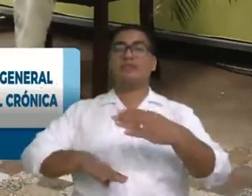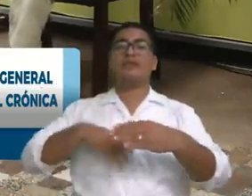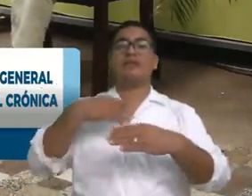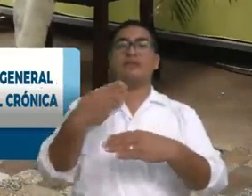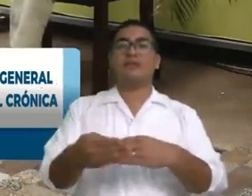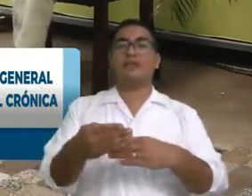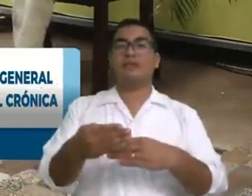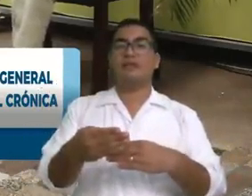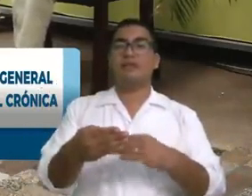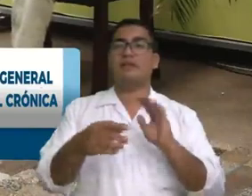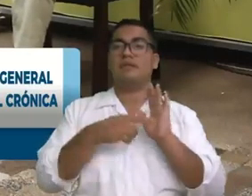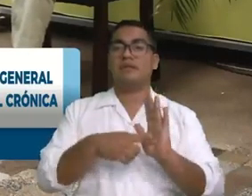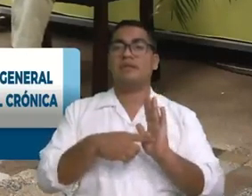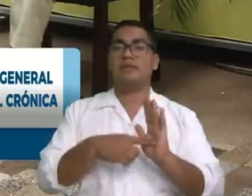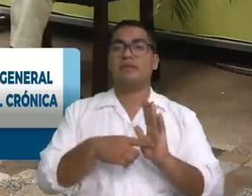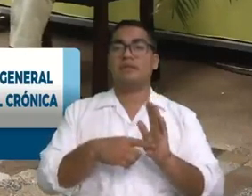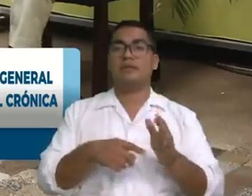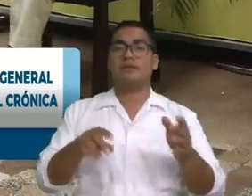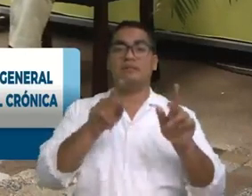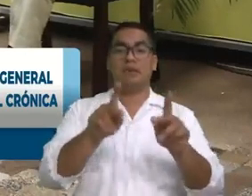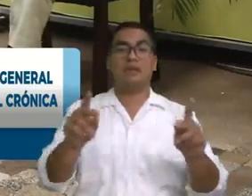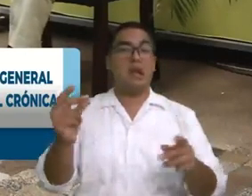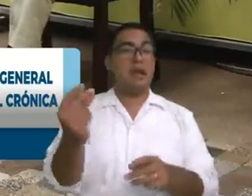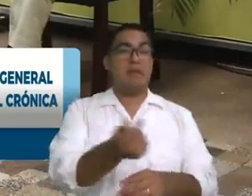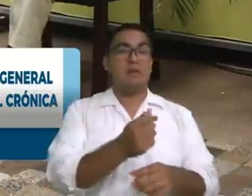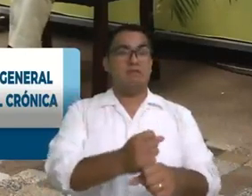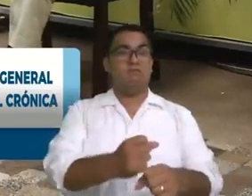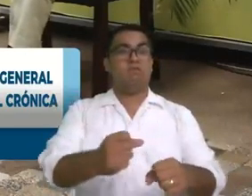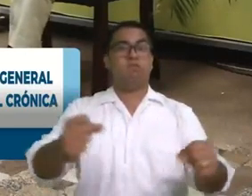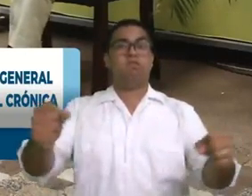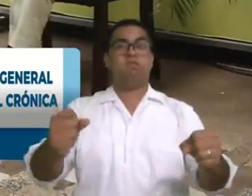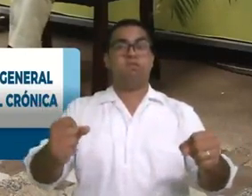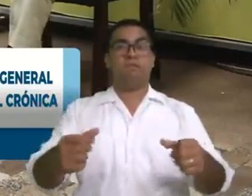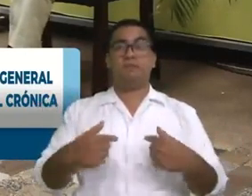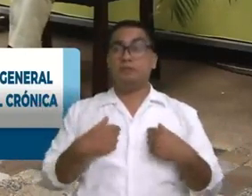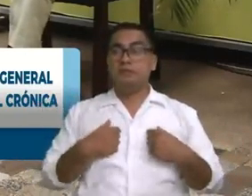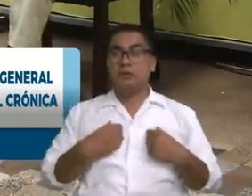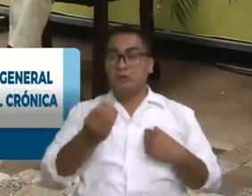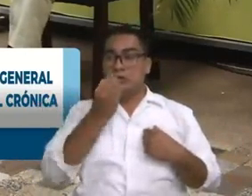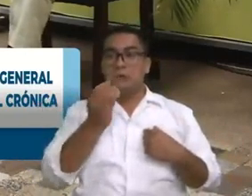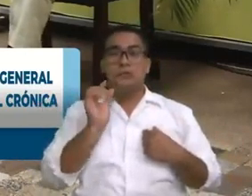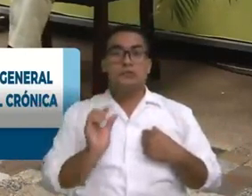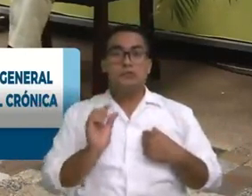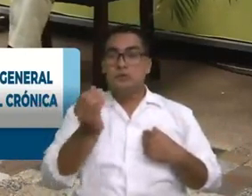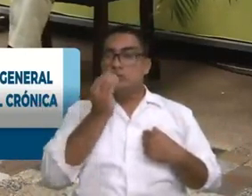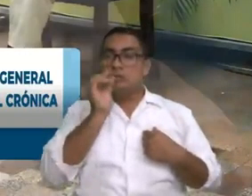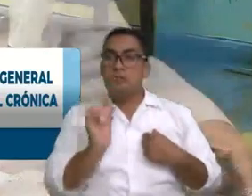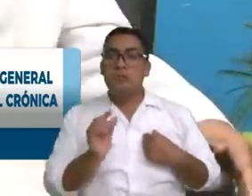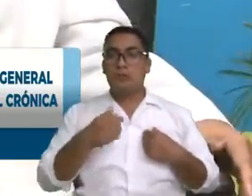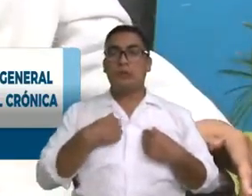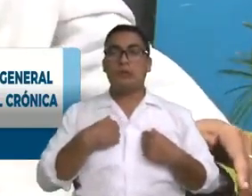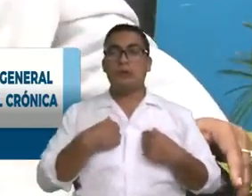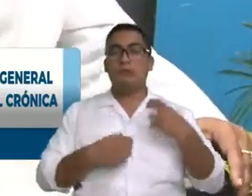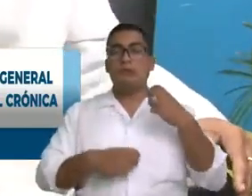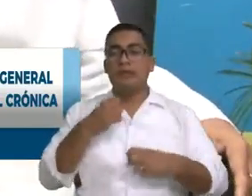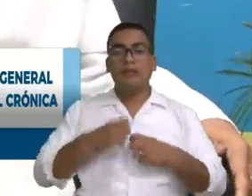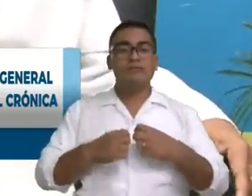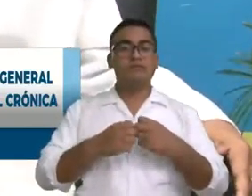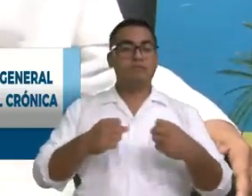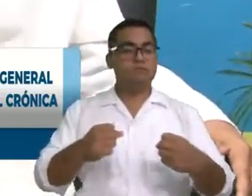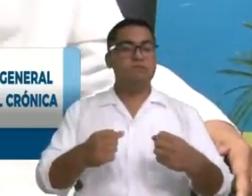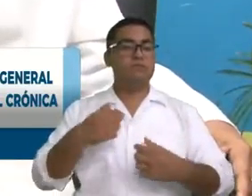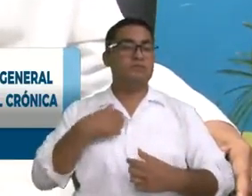vienen y se engordan rápidamente y a veces dicen, sí, yo no como. Yo no como mucho. Mucho. ¿Y por qué estoy